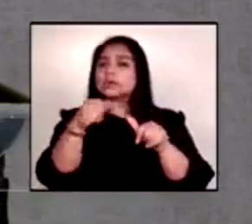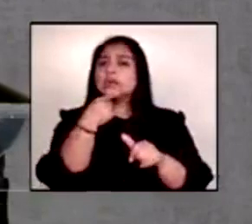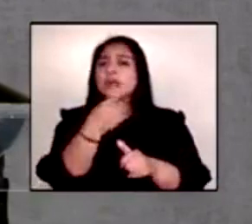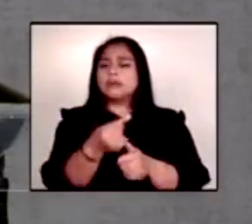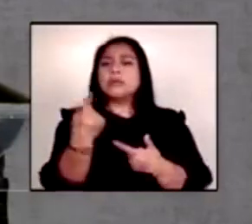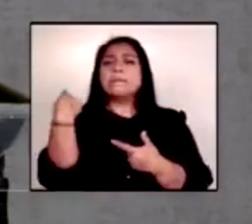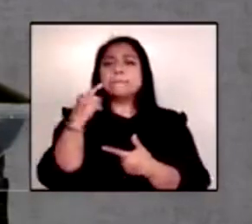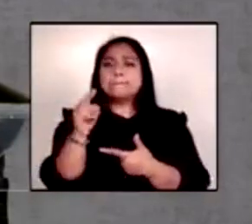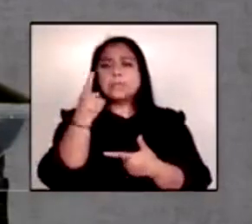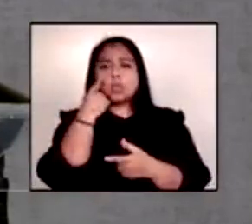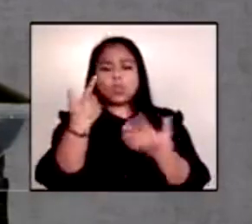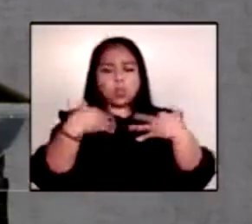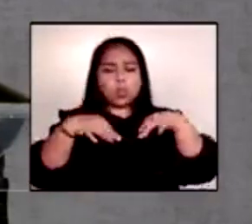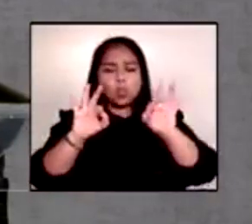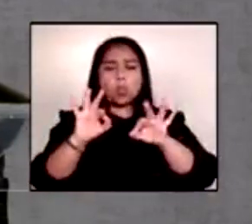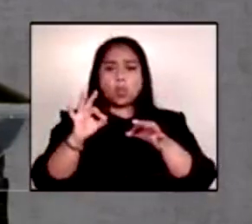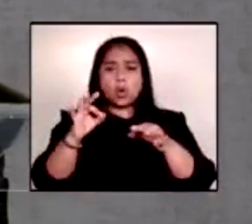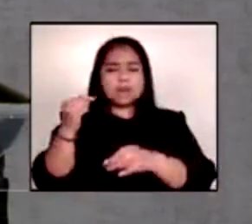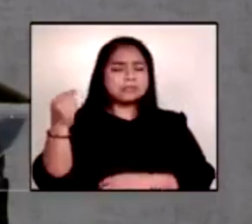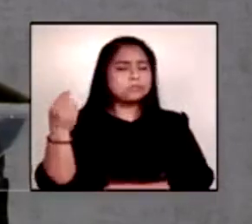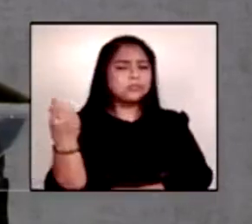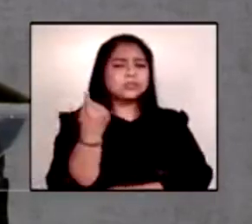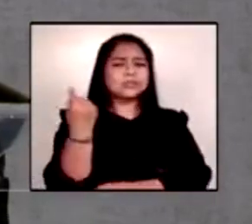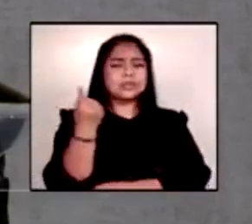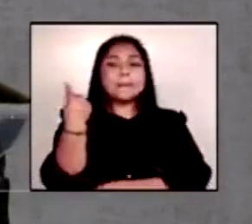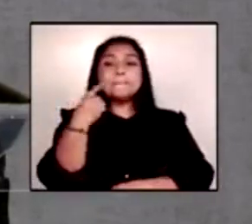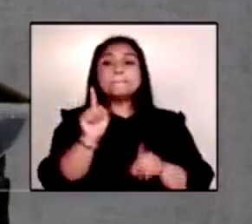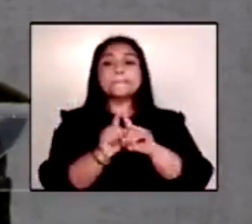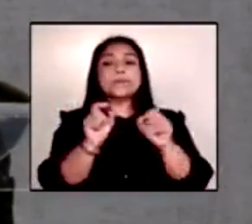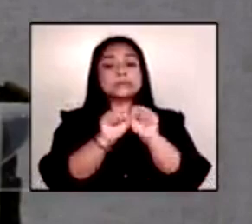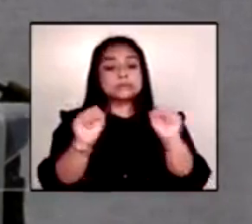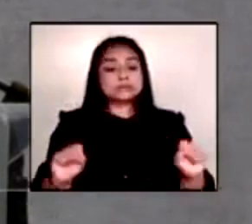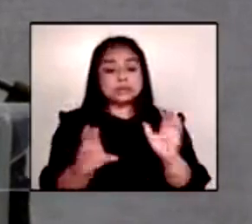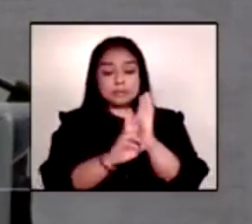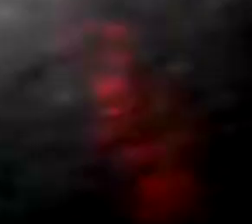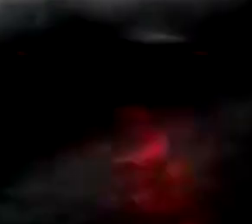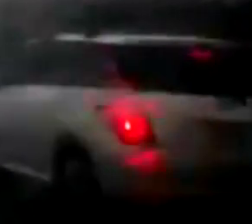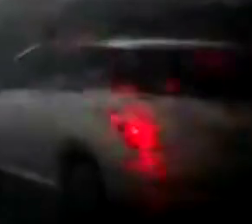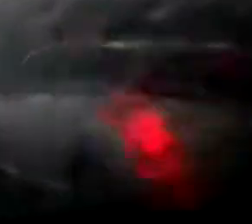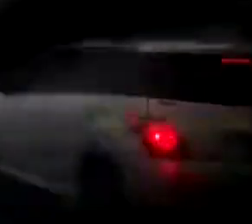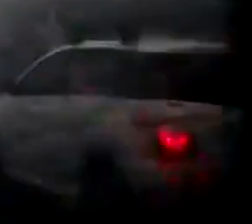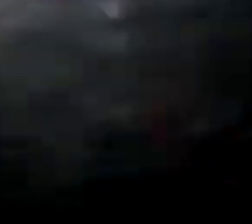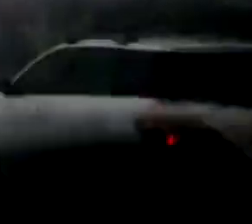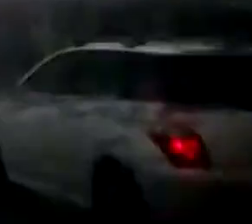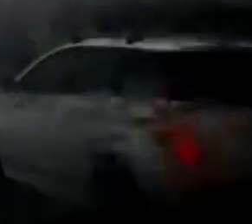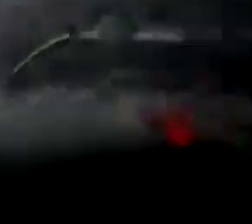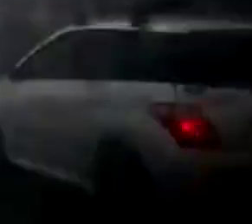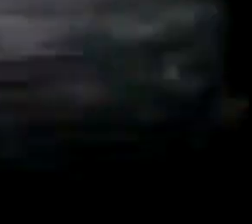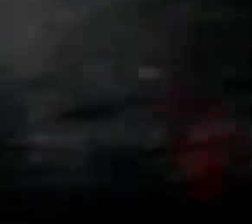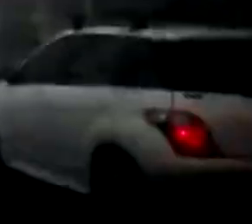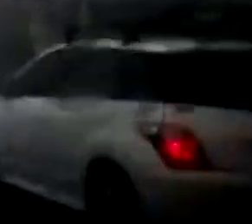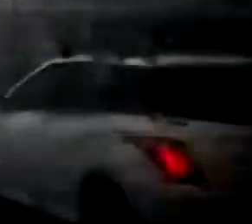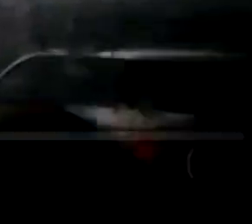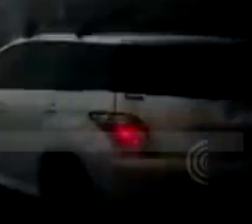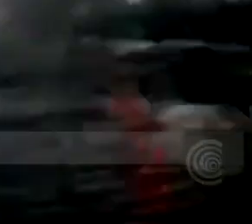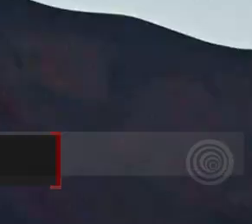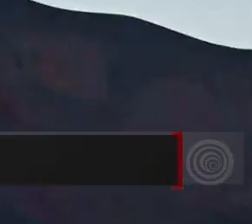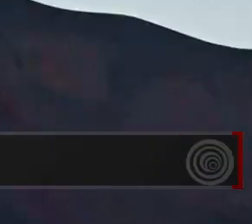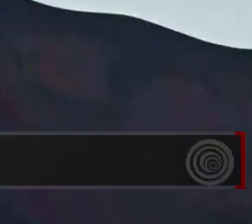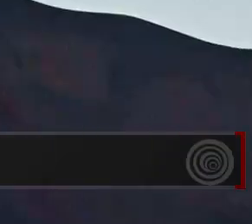oportunidad única para integrar sistemas de alerta temprana avanzados en los mecanismos y protocolos de gobernanza